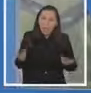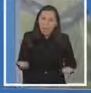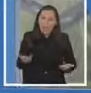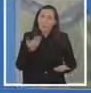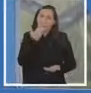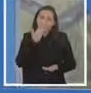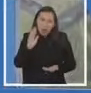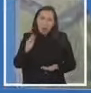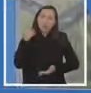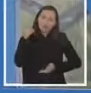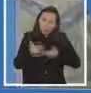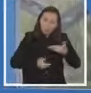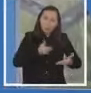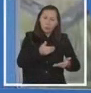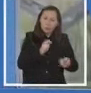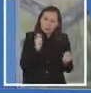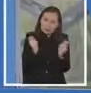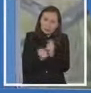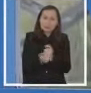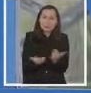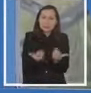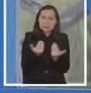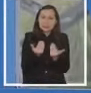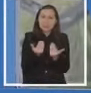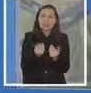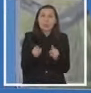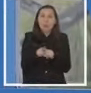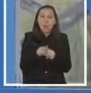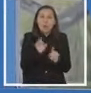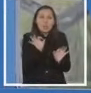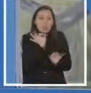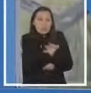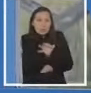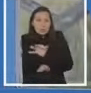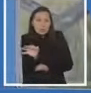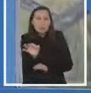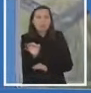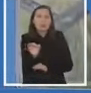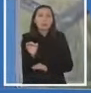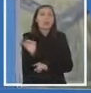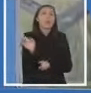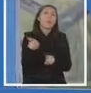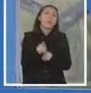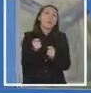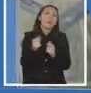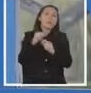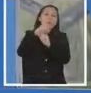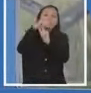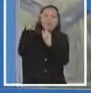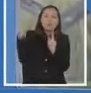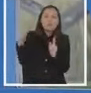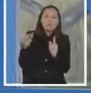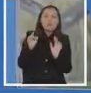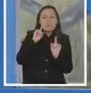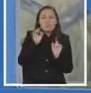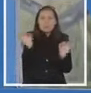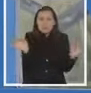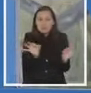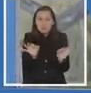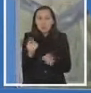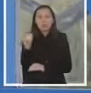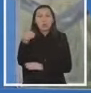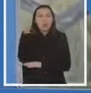ir avanzando, ir sembrando o ir poniendo banderas de playa. Pero no se quedaba solamente